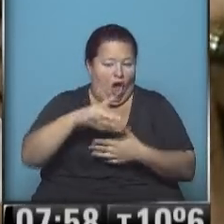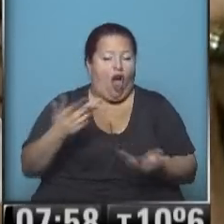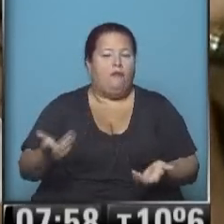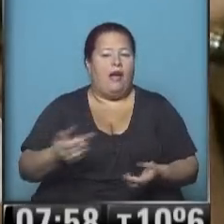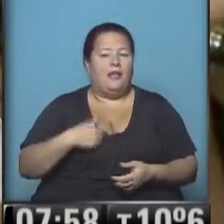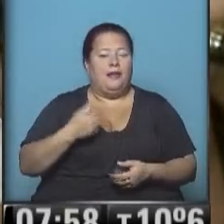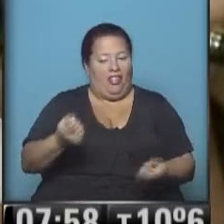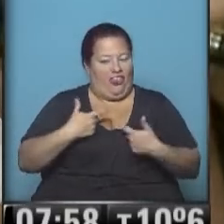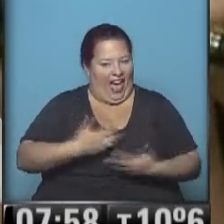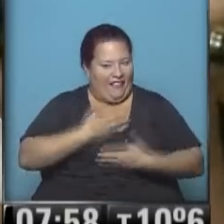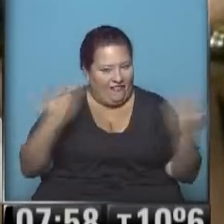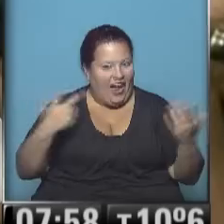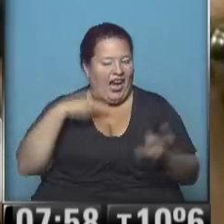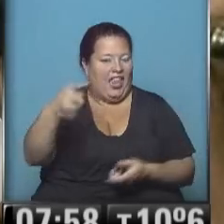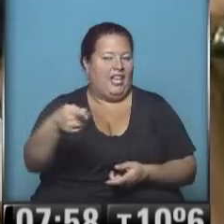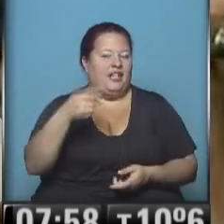me produce satisfacción